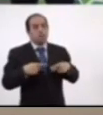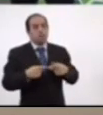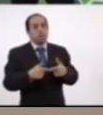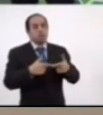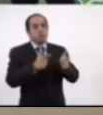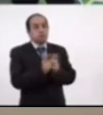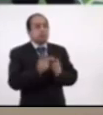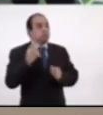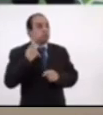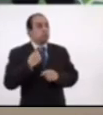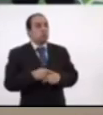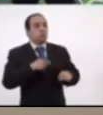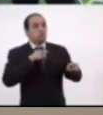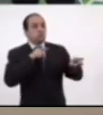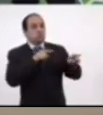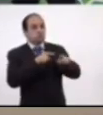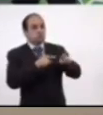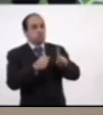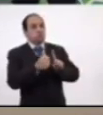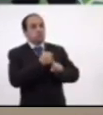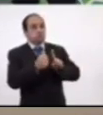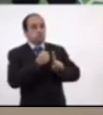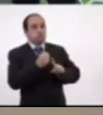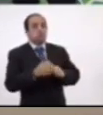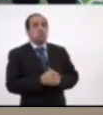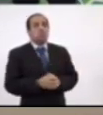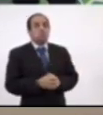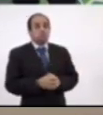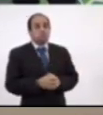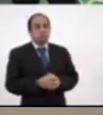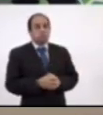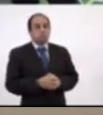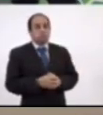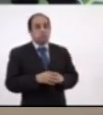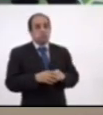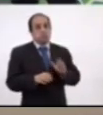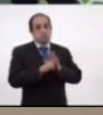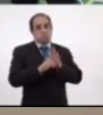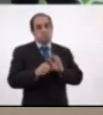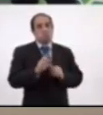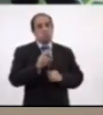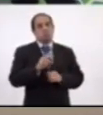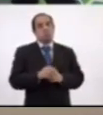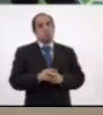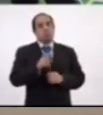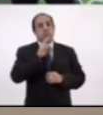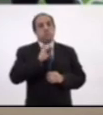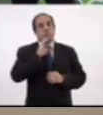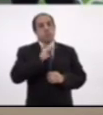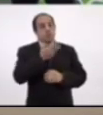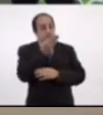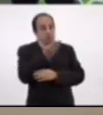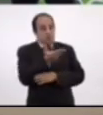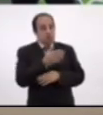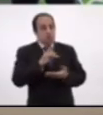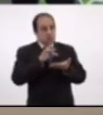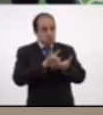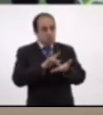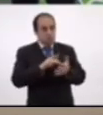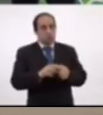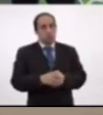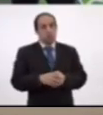de agresiones políticas, incluso de violencia, como en Venustiano Carranza, y han solicitado que les den apoyo